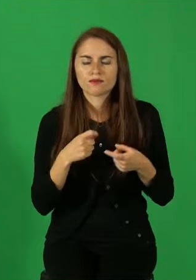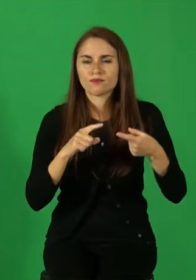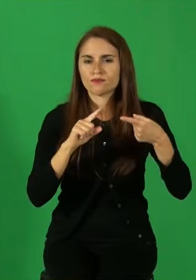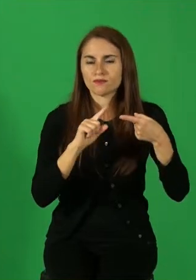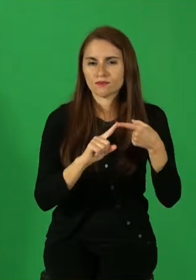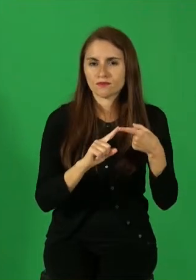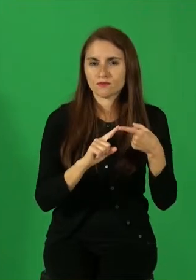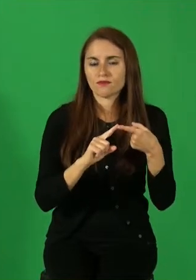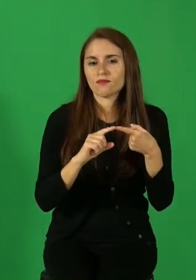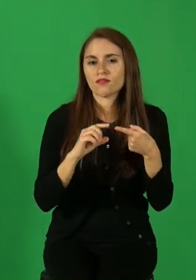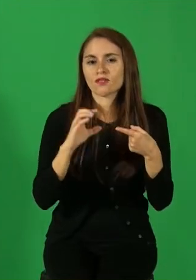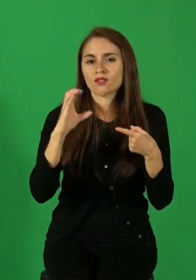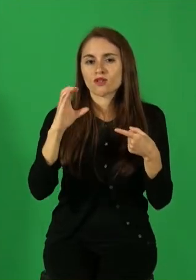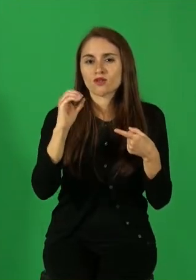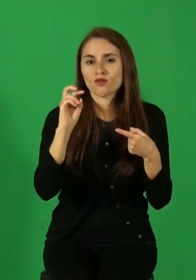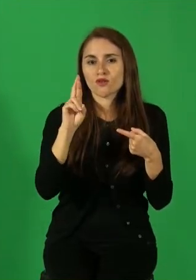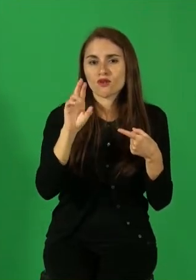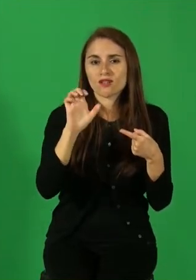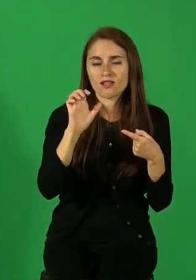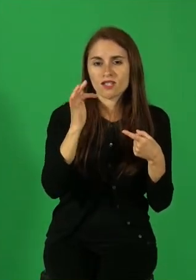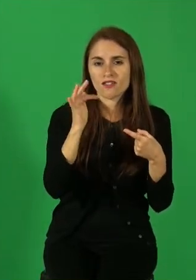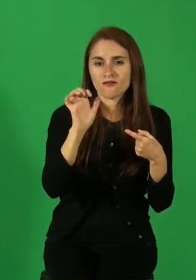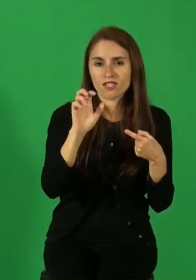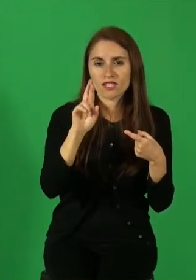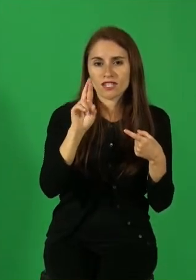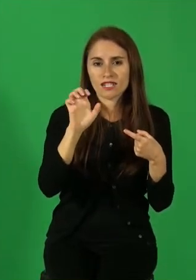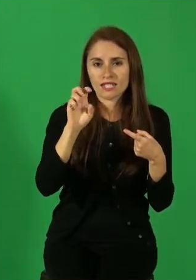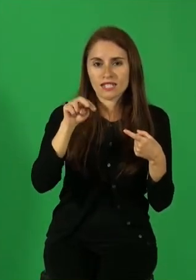Son la correferencia,